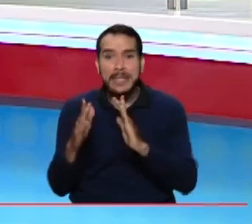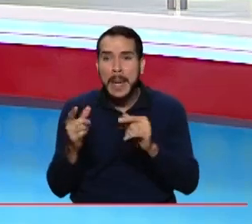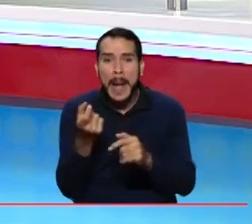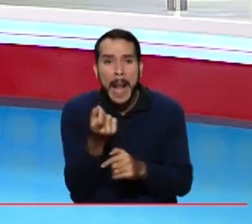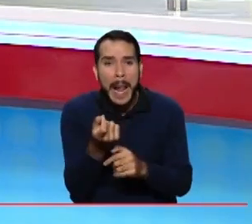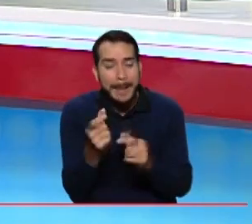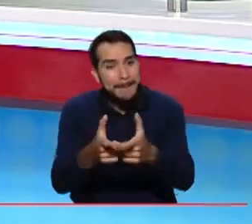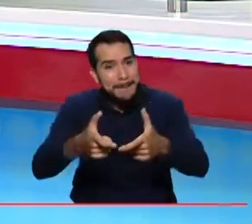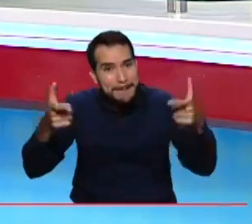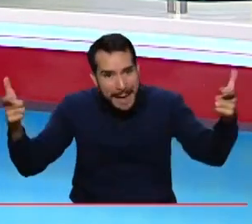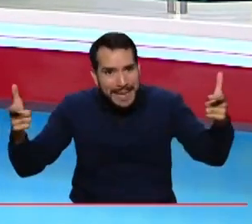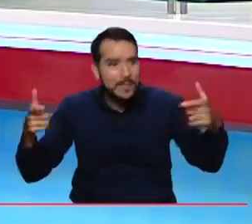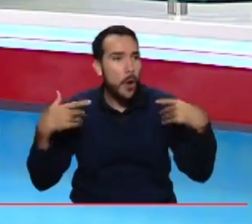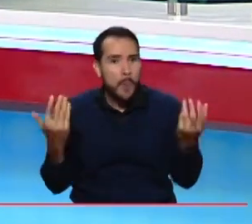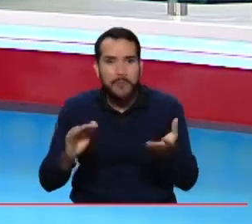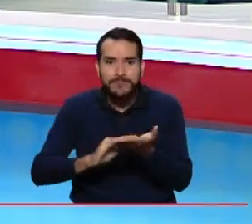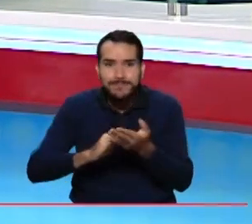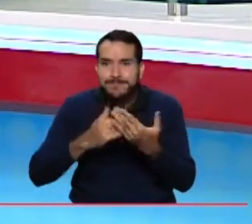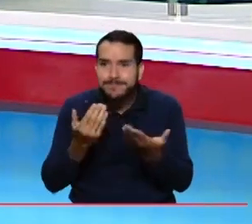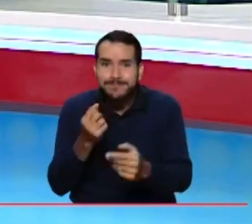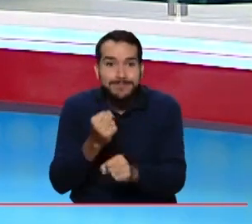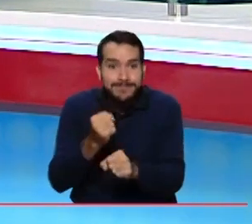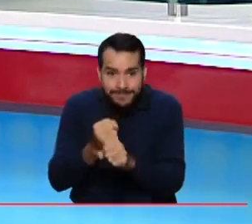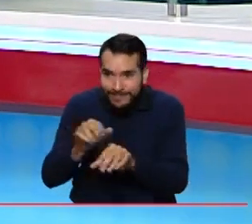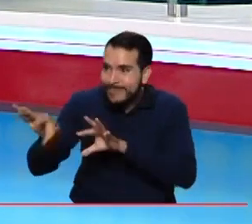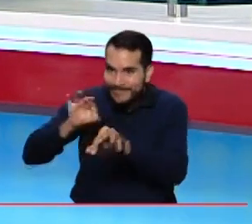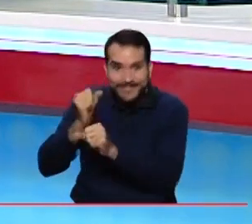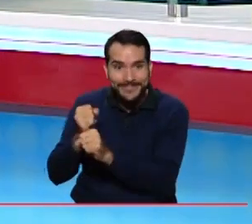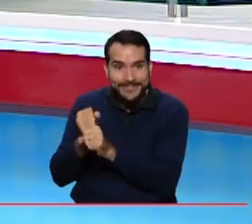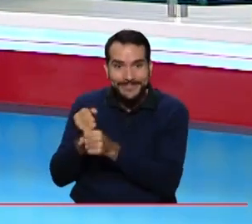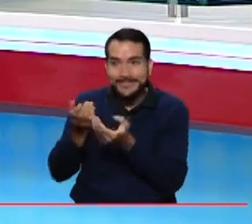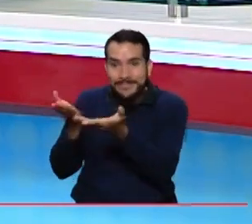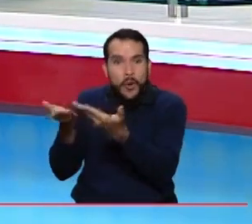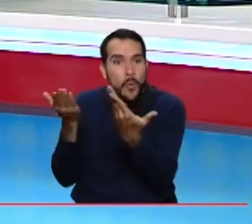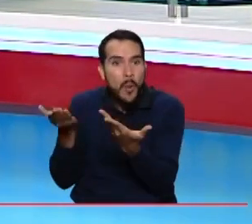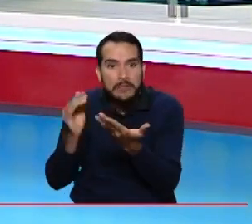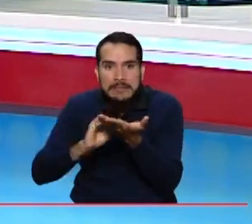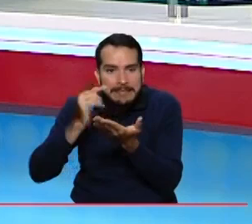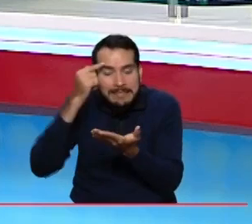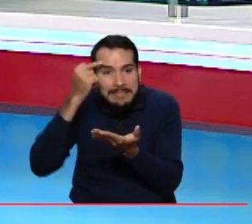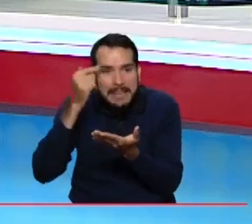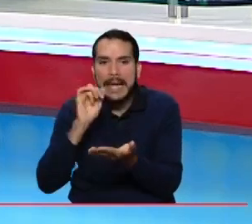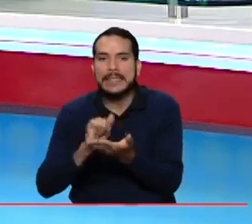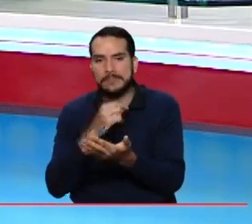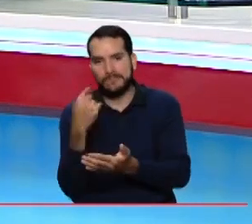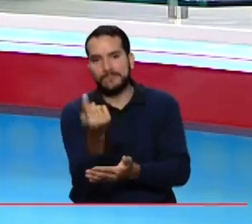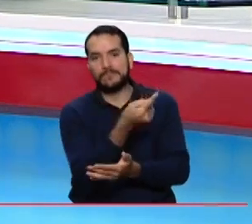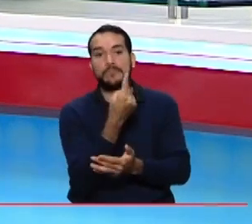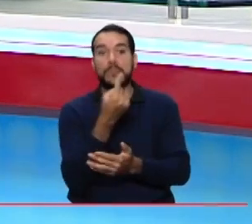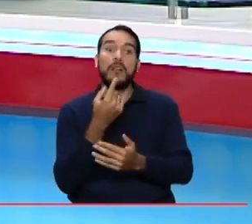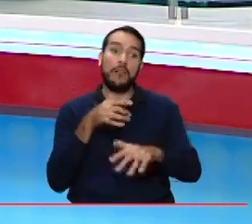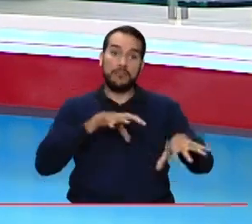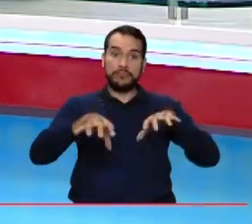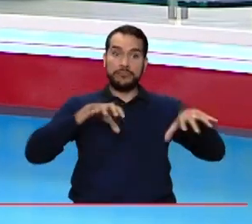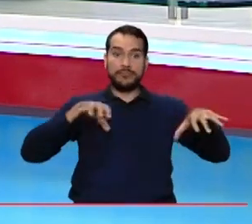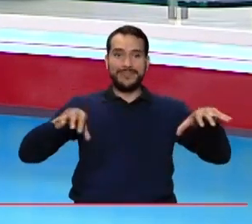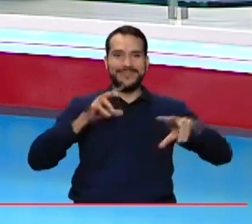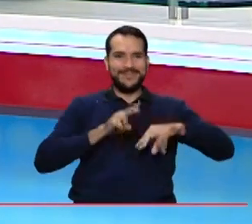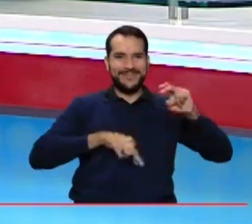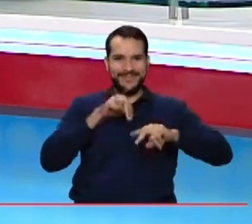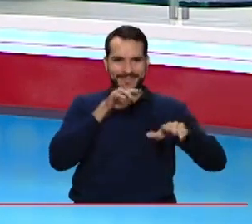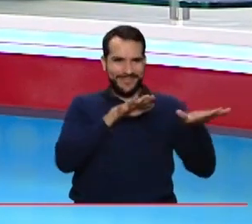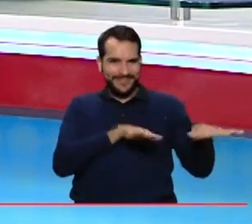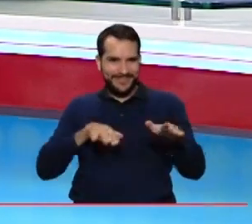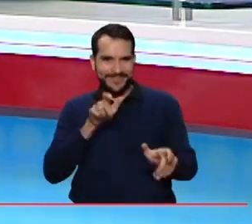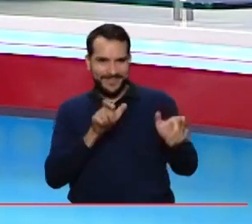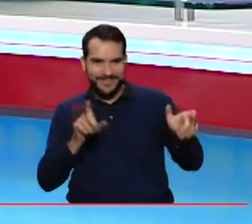tiempo generar empleo. Gigi, sí, y es por eso que los representantes del sector de la construcción, del Gobierno Nacional y del Ejecutivo Departamental